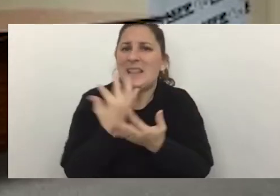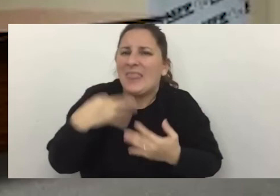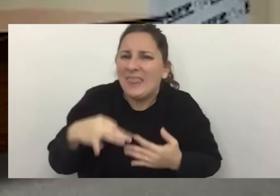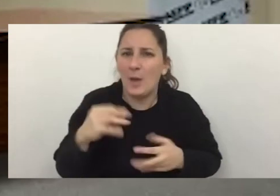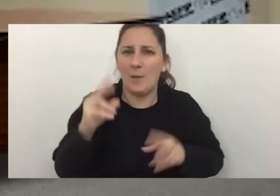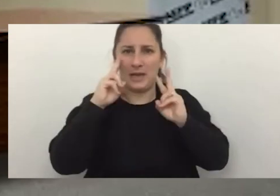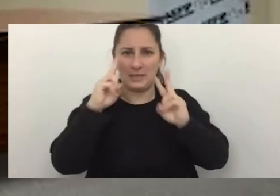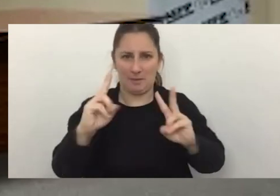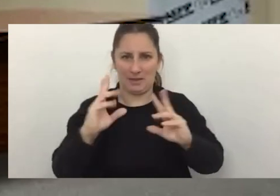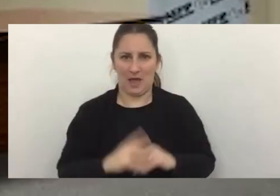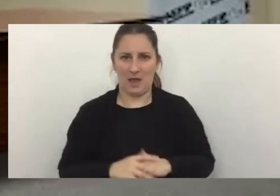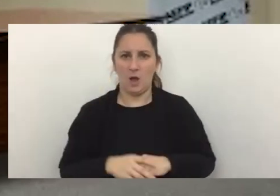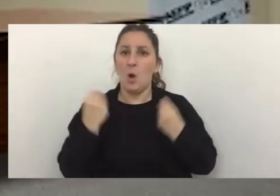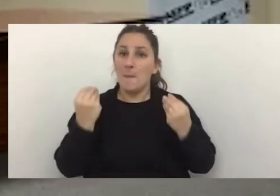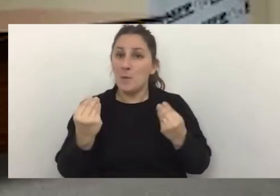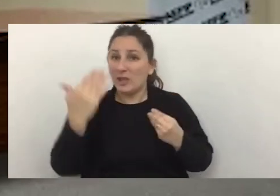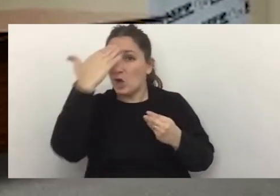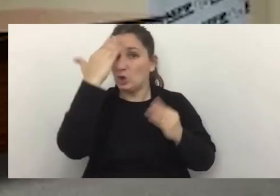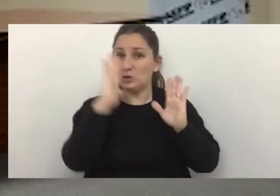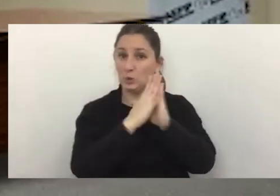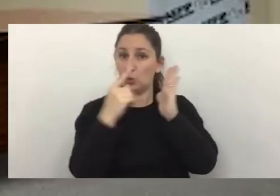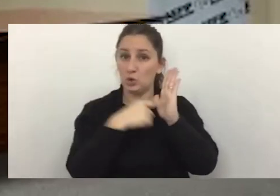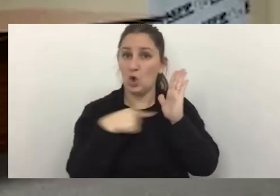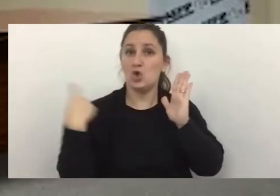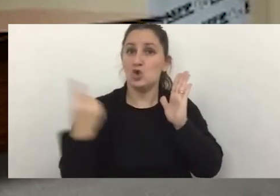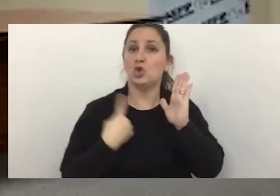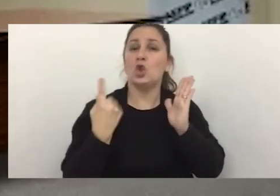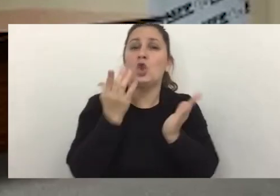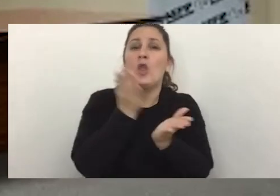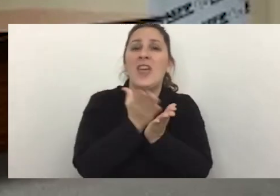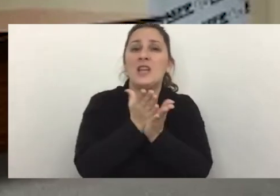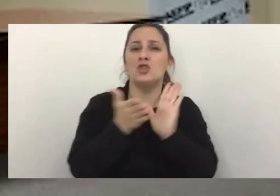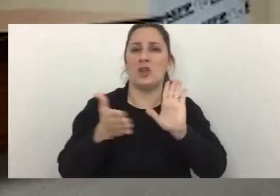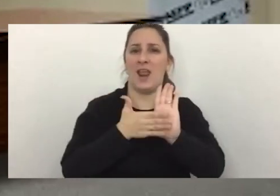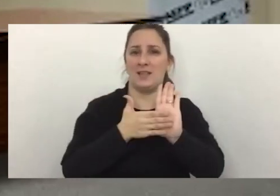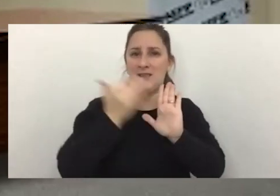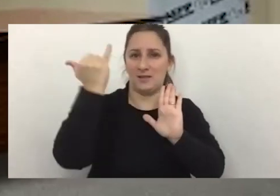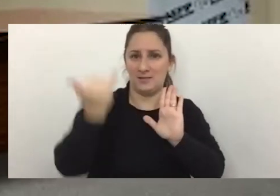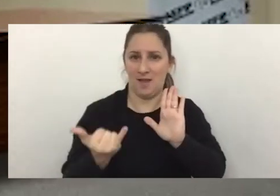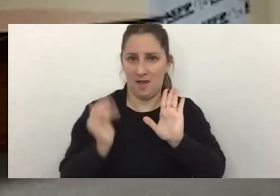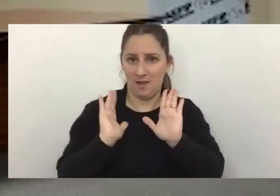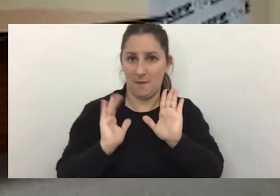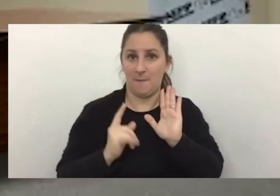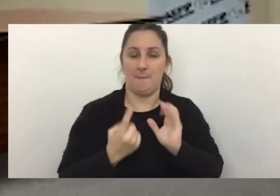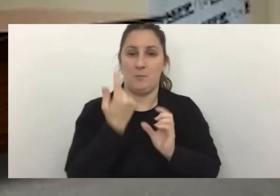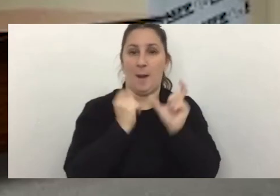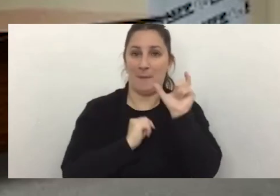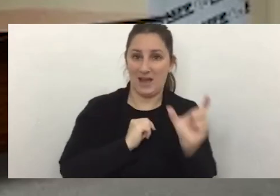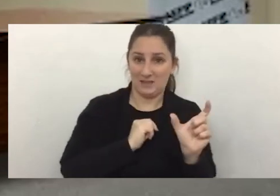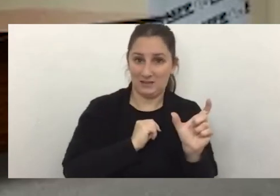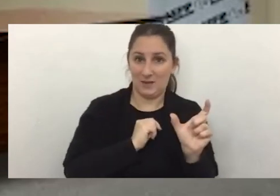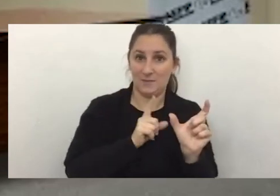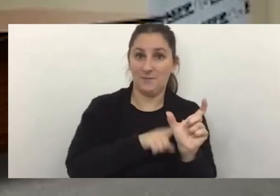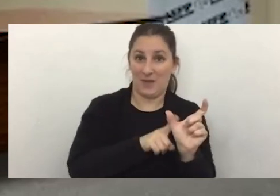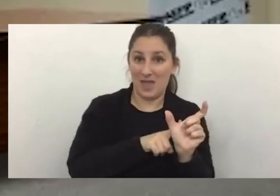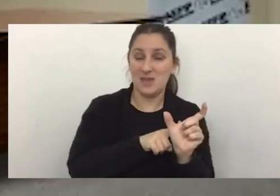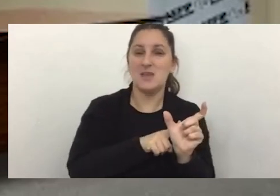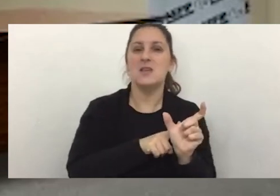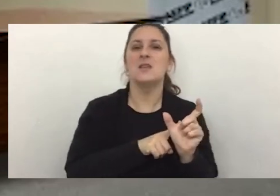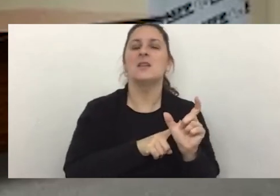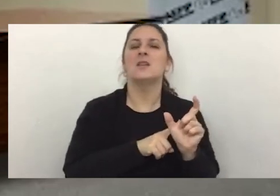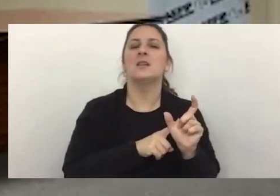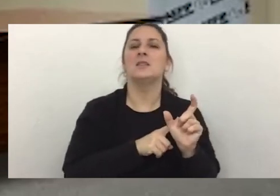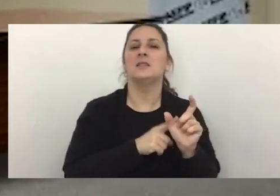qué? En la Constitución nosotros tenemos los derechos y garantías, en la primera parte. En esa primera parte está el 14